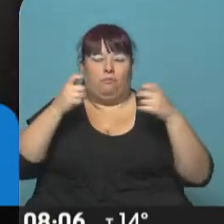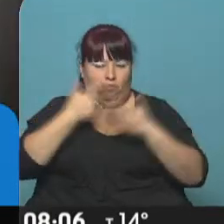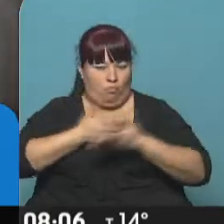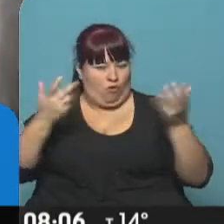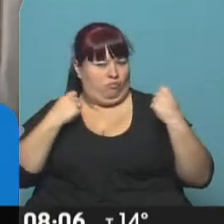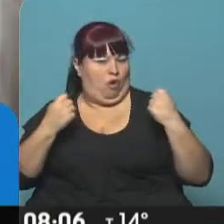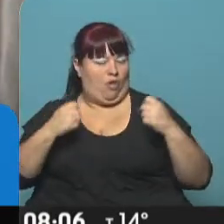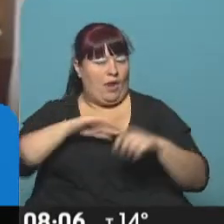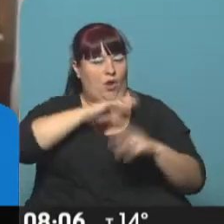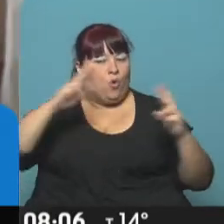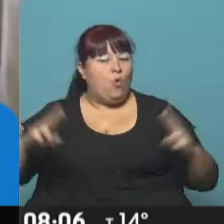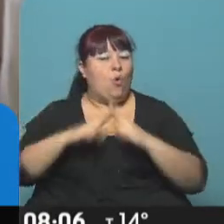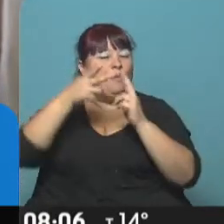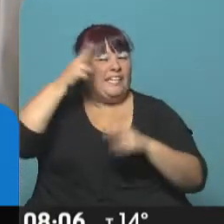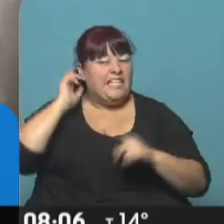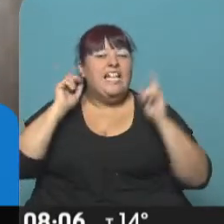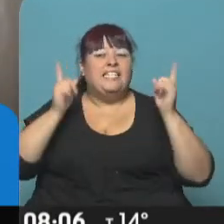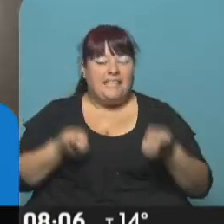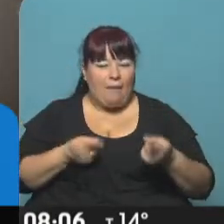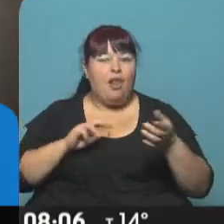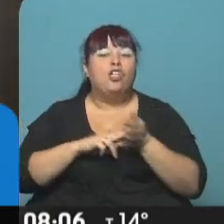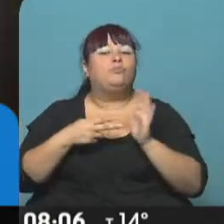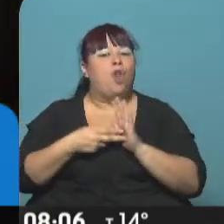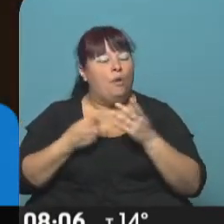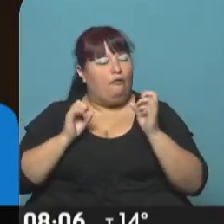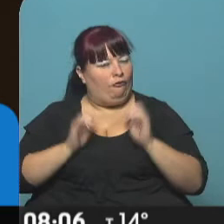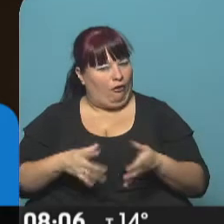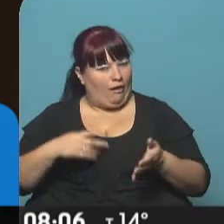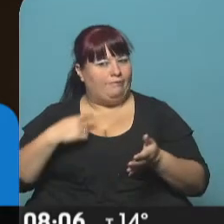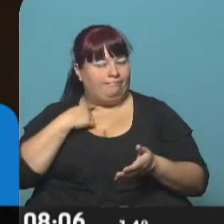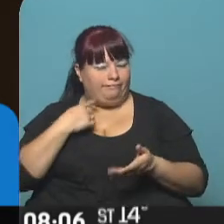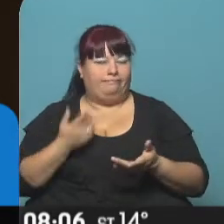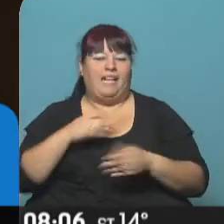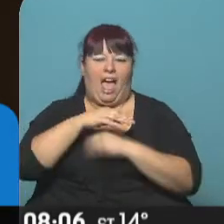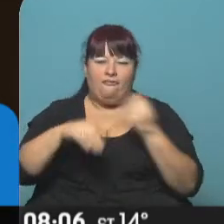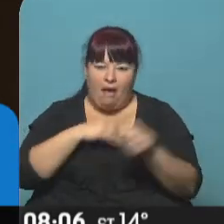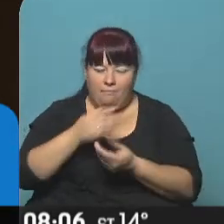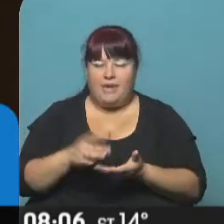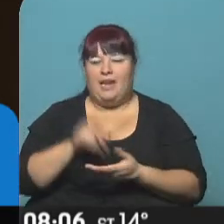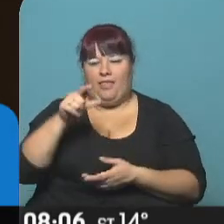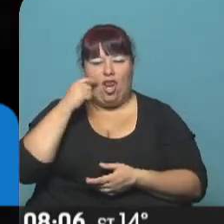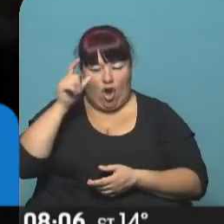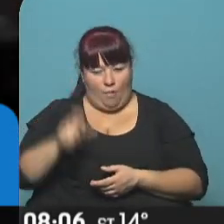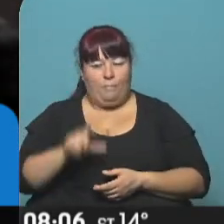mostrarse poderoso en una cumbre en Chile y a su vez las dificultades, las debilidades internas que tiene la familia de este